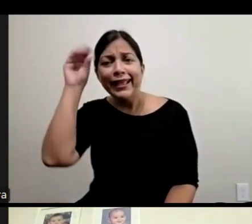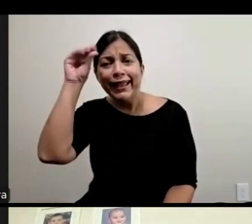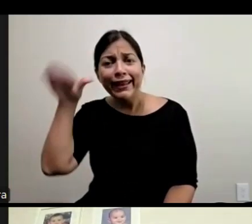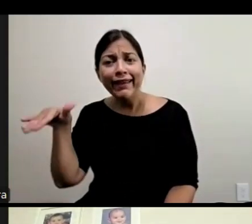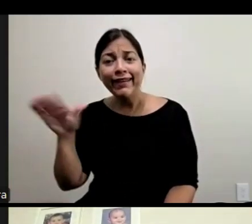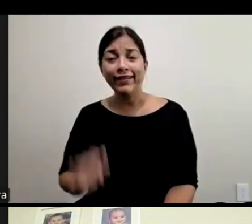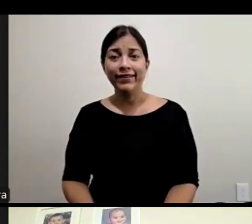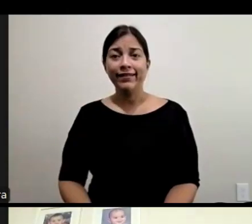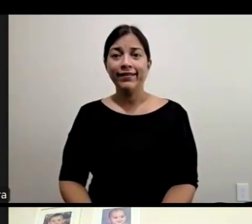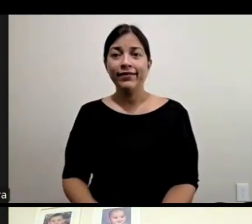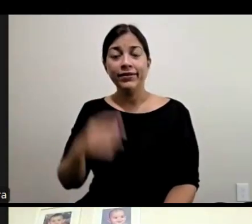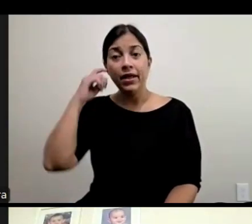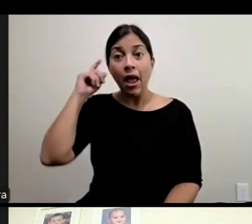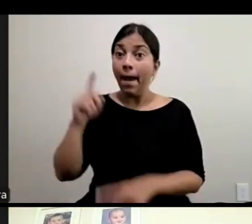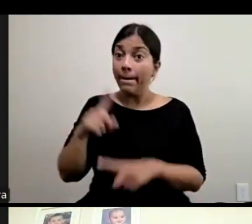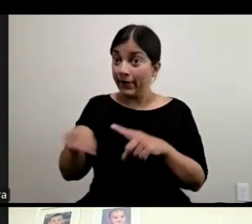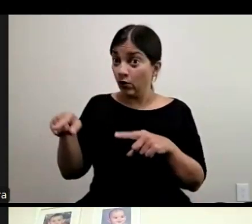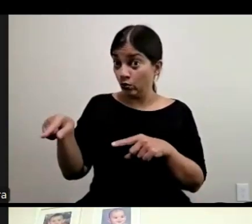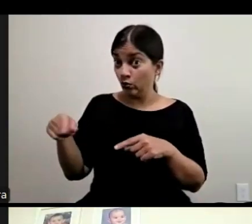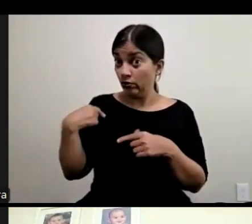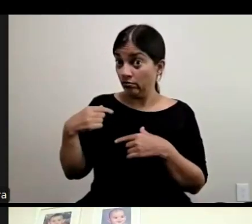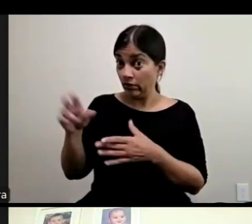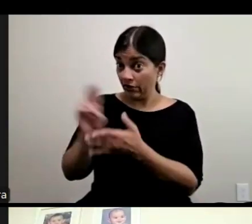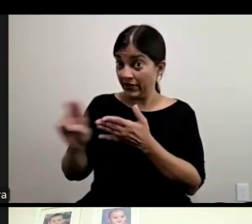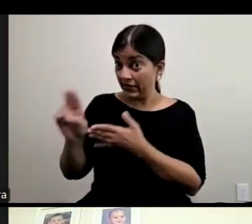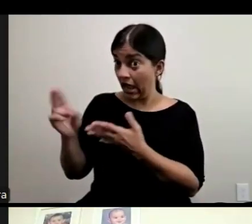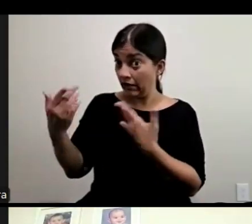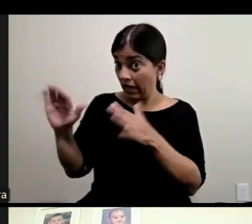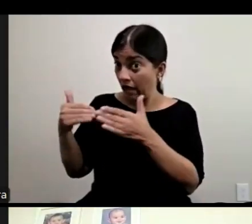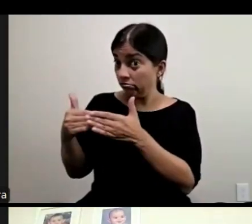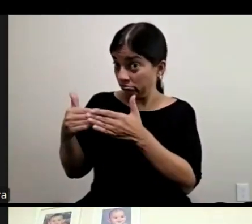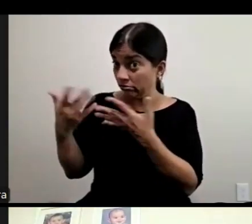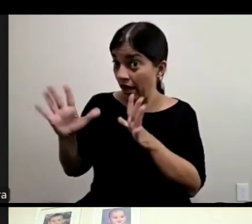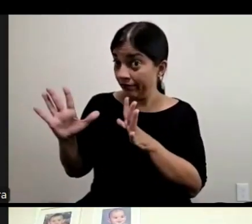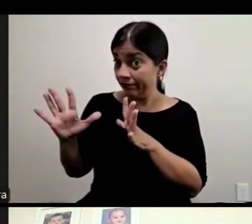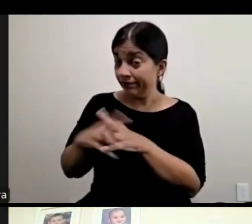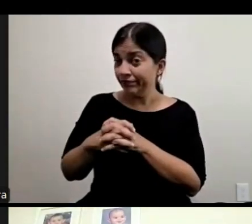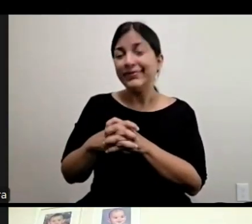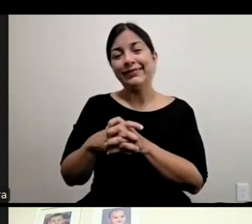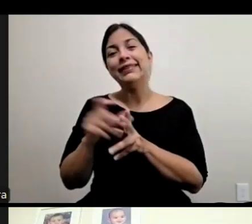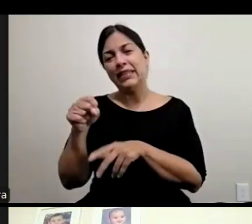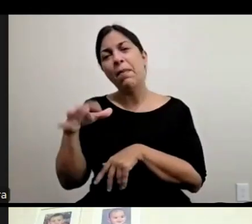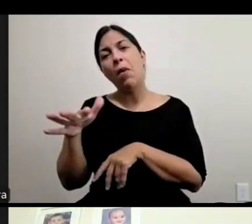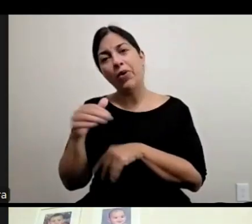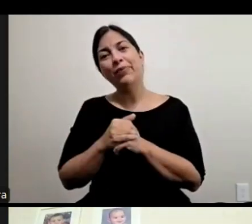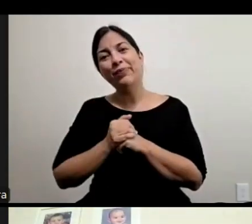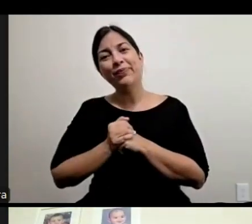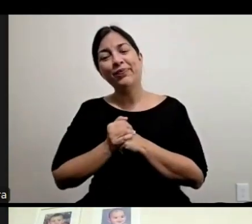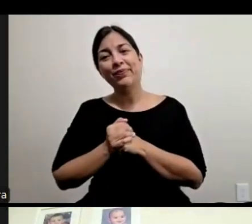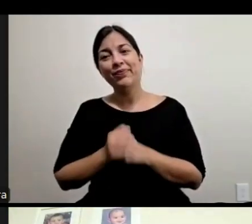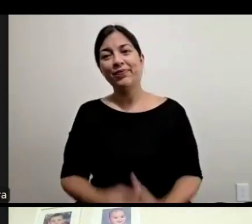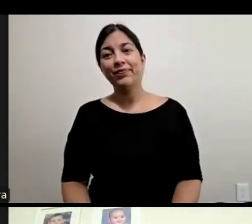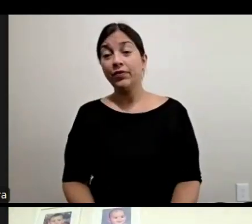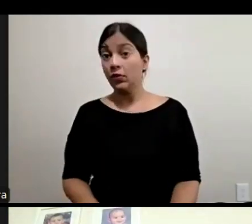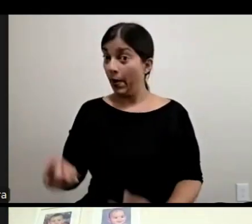ya estabas terminando la universidad, más o menos. Exactamente. Más o menos por ahí en medio. Que empezaste